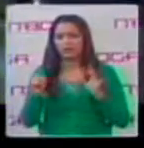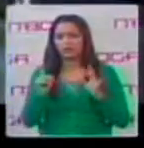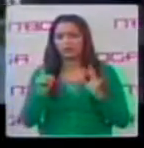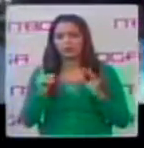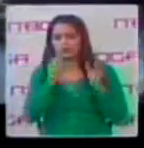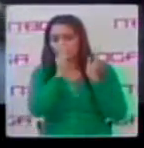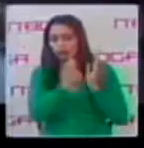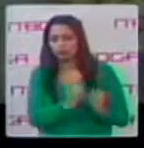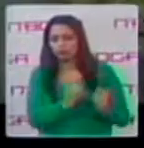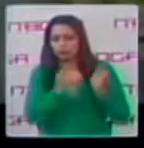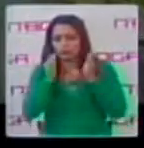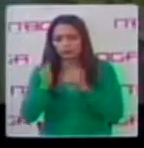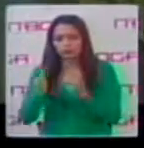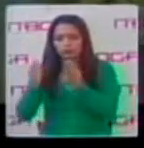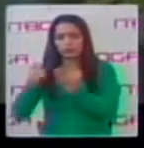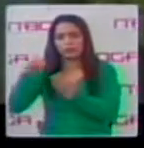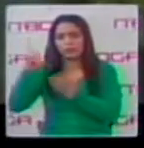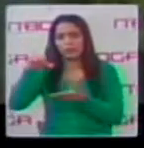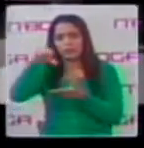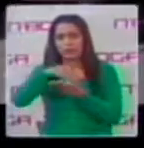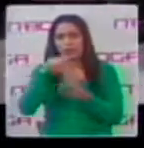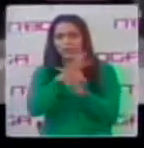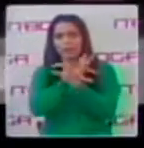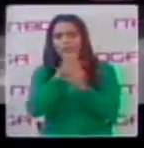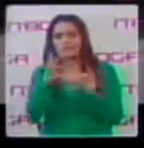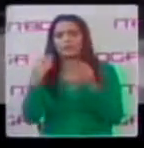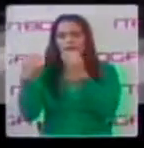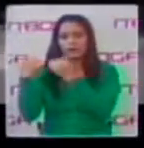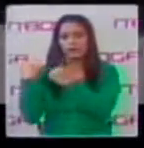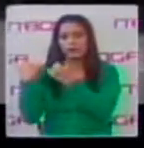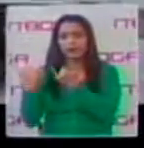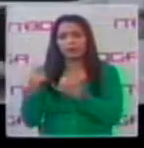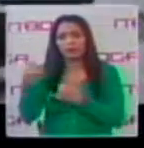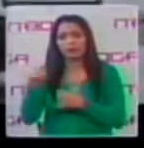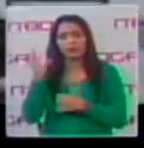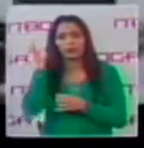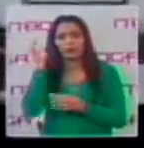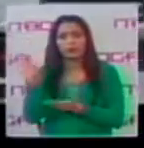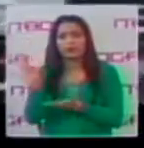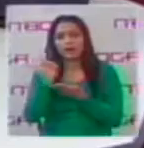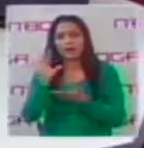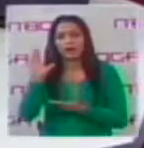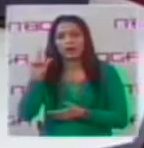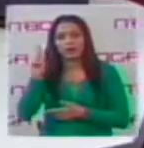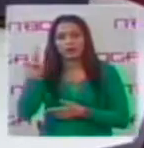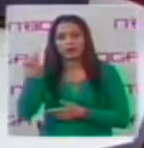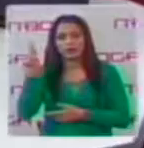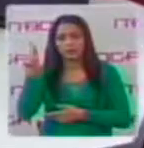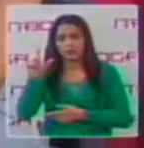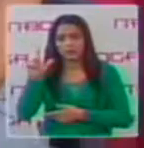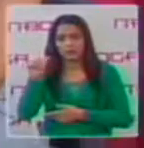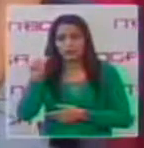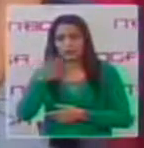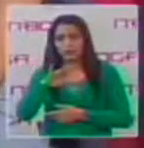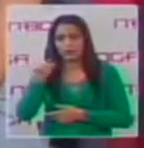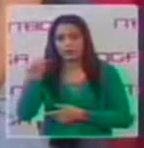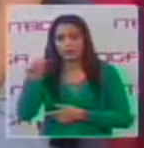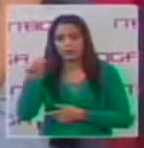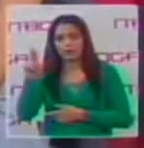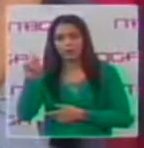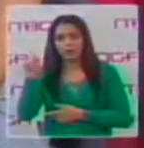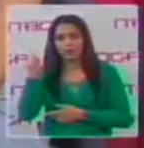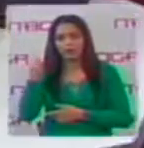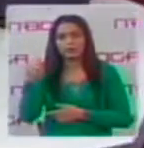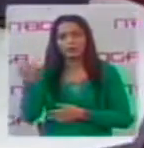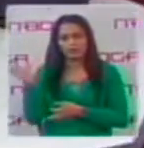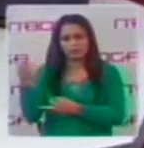es necesario por una ciudad más limpia y responsable. Carla Aguas, vocera de la empresa, se encuentra en nuestro estudio de En Boga para contarnos pues todos